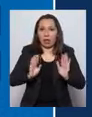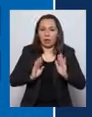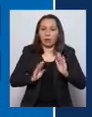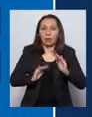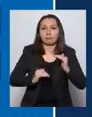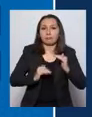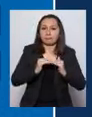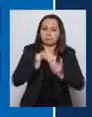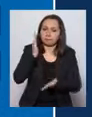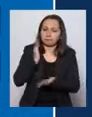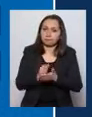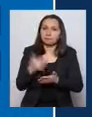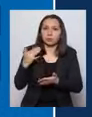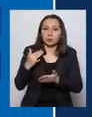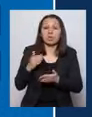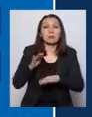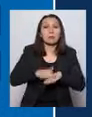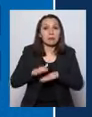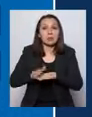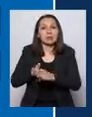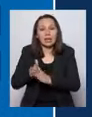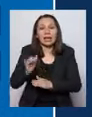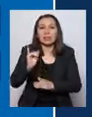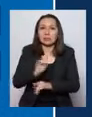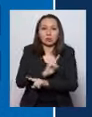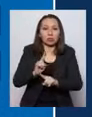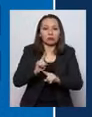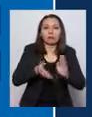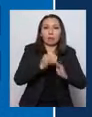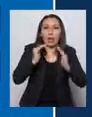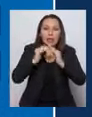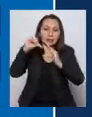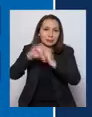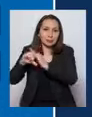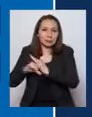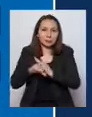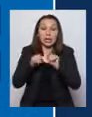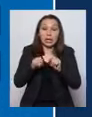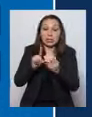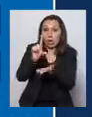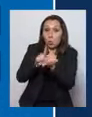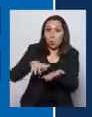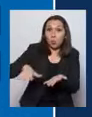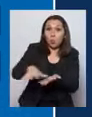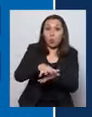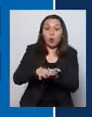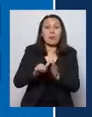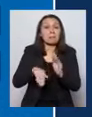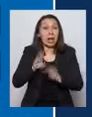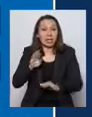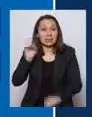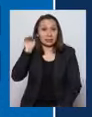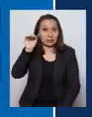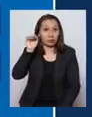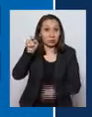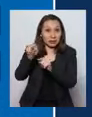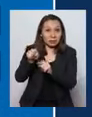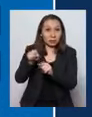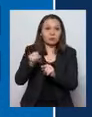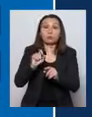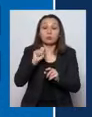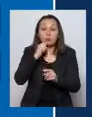restricción muy significativa de los permisos para lograr que efectivamente esa zona y sobre todo alto hospicio que es una